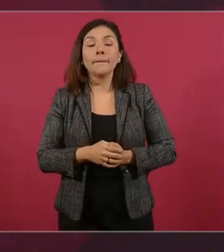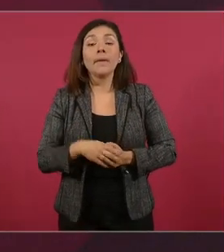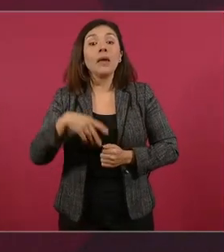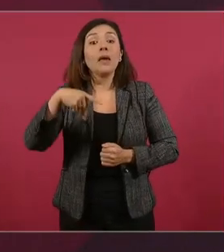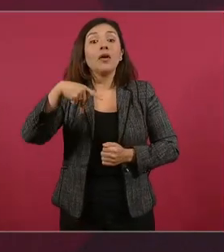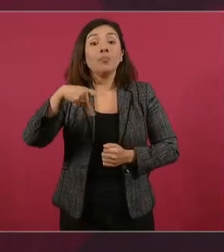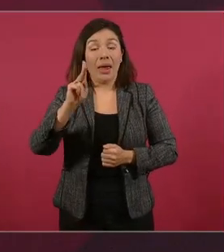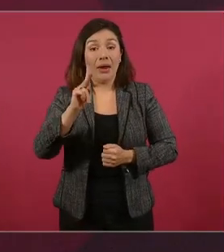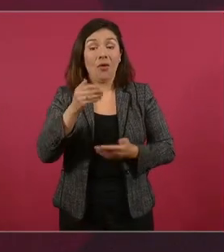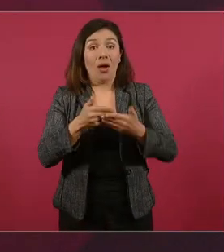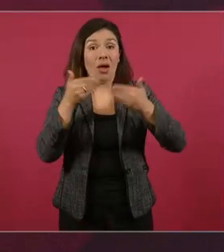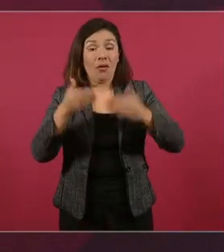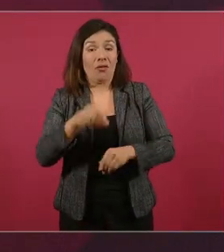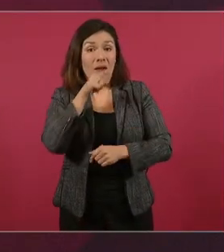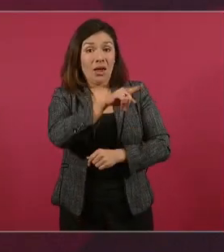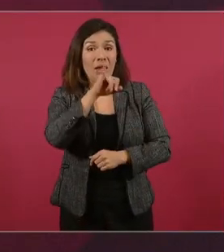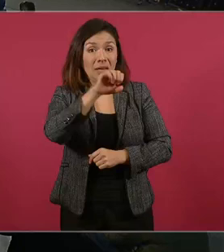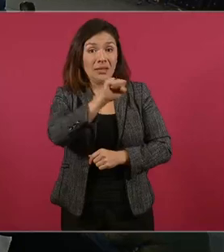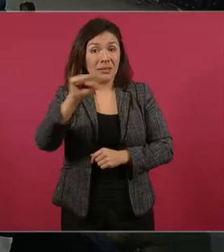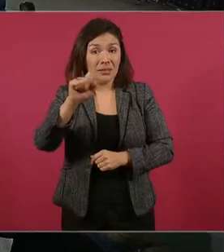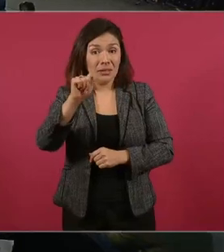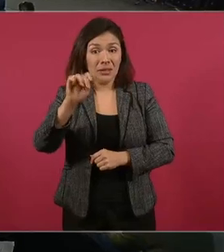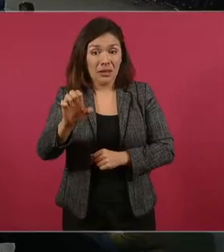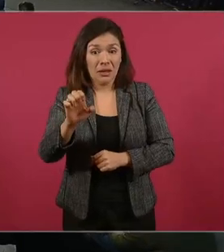ya en el ISSSTE, ¿sí?